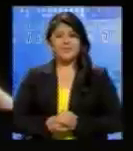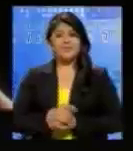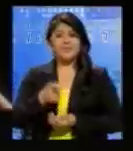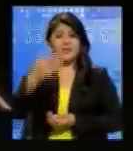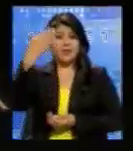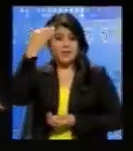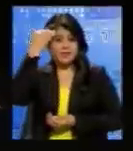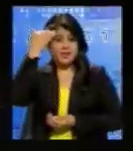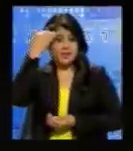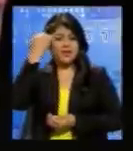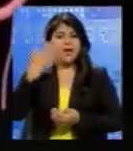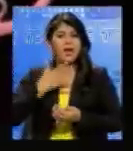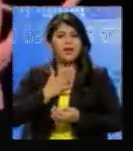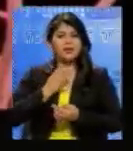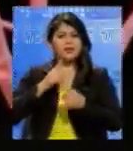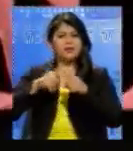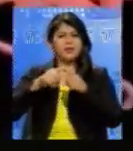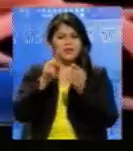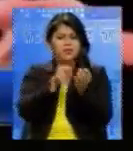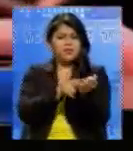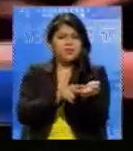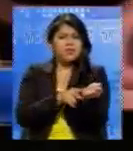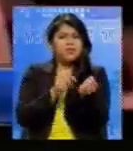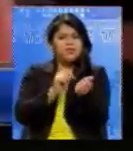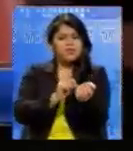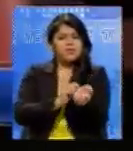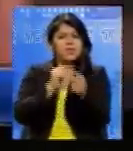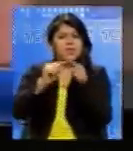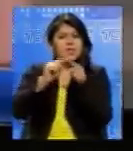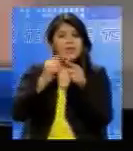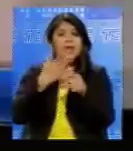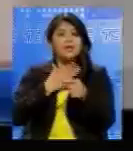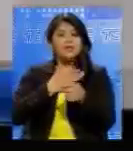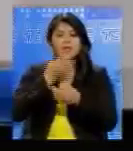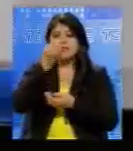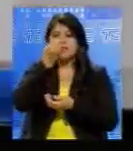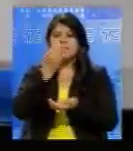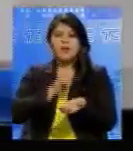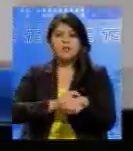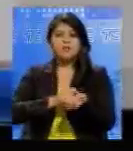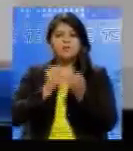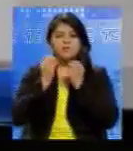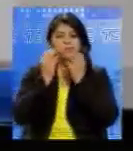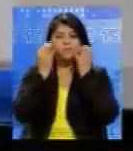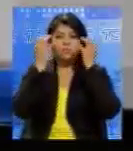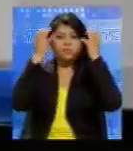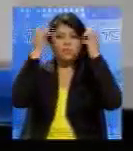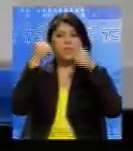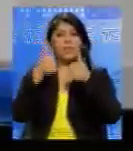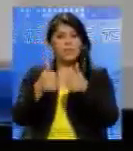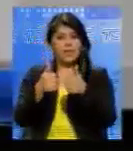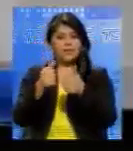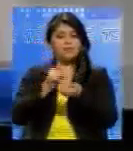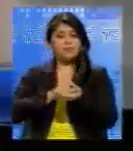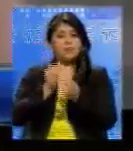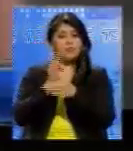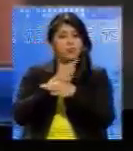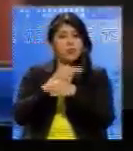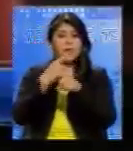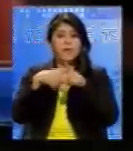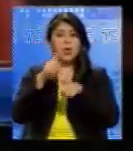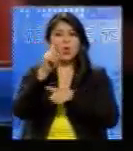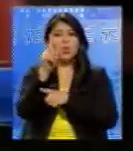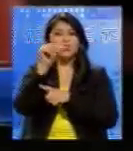El cerebro está atravesado de un sinnúmero de arterias que permiten que éstas lleven sangre oxigenada hacia él para su correcto funcionamiento. Pero una o